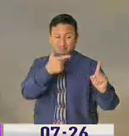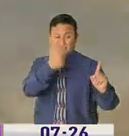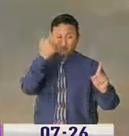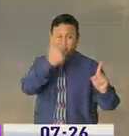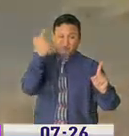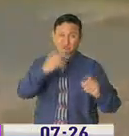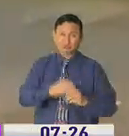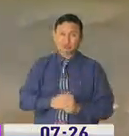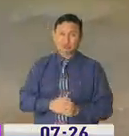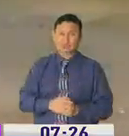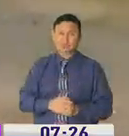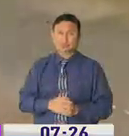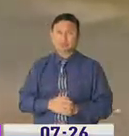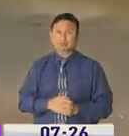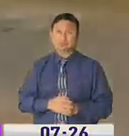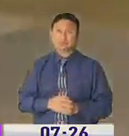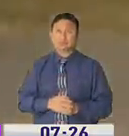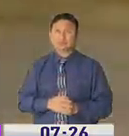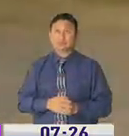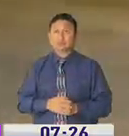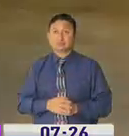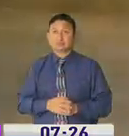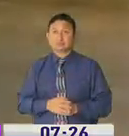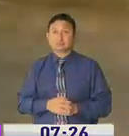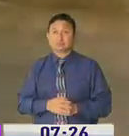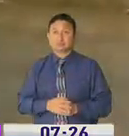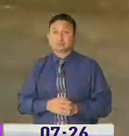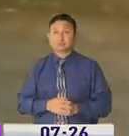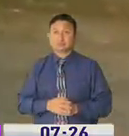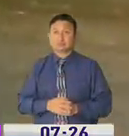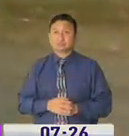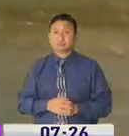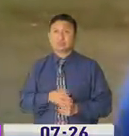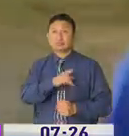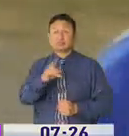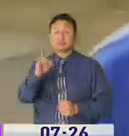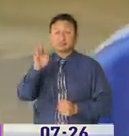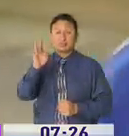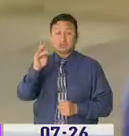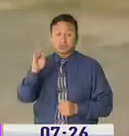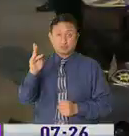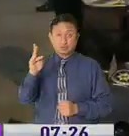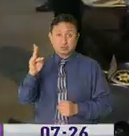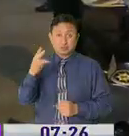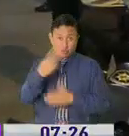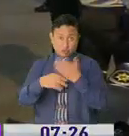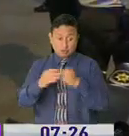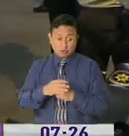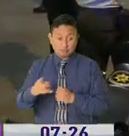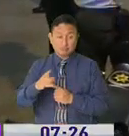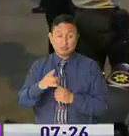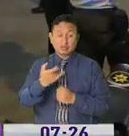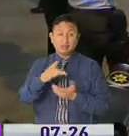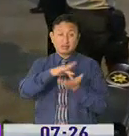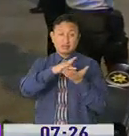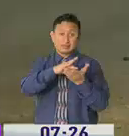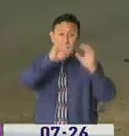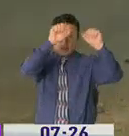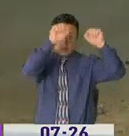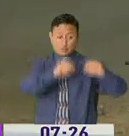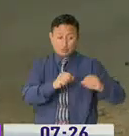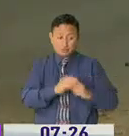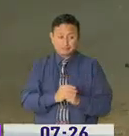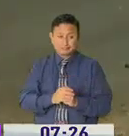sobrino. Él se viene a cerrar en la farmacia a la esposa y lo acribilla. Con 2 tipos de armas de fuego acribillaron a Eder